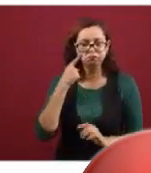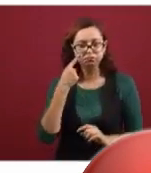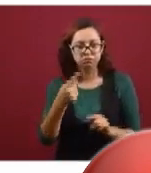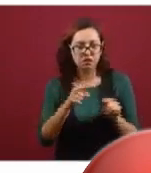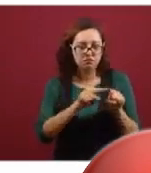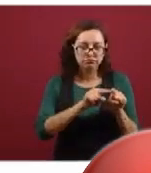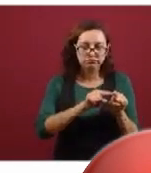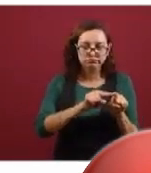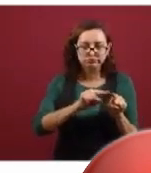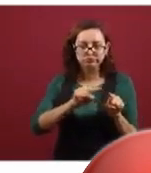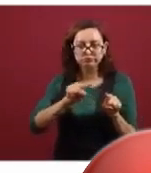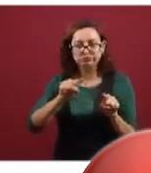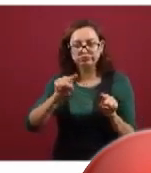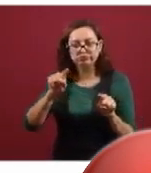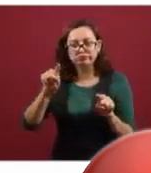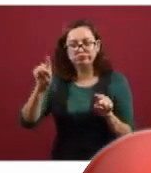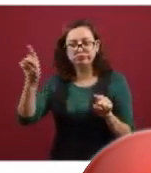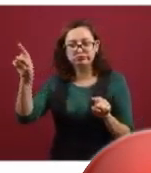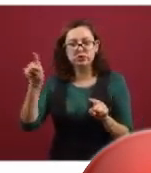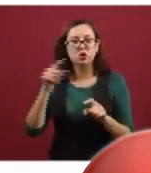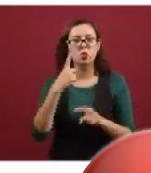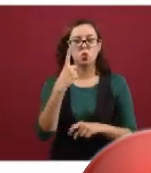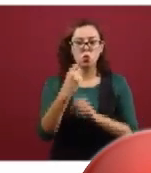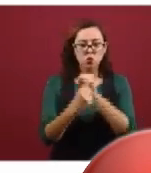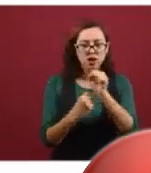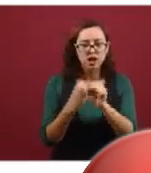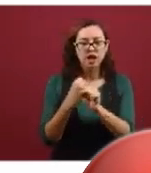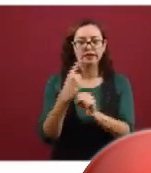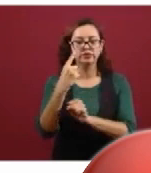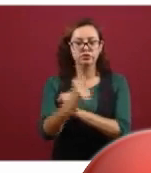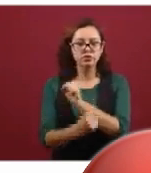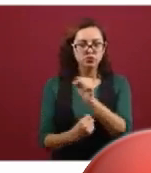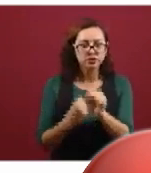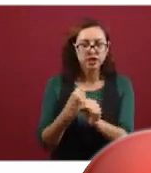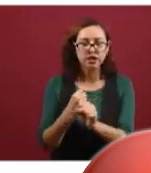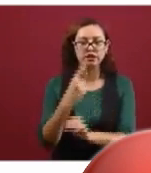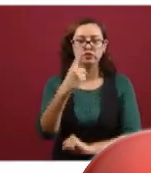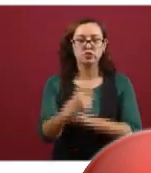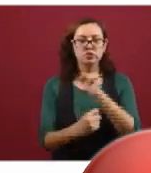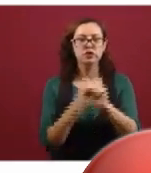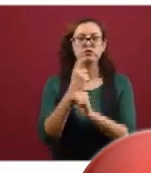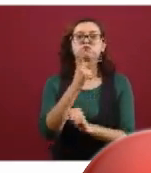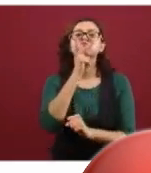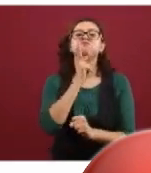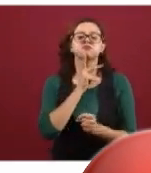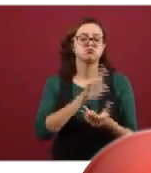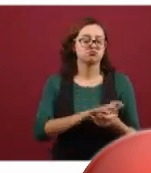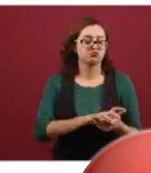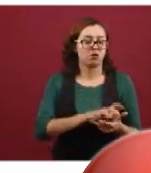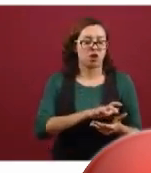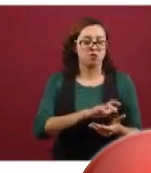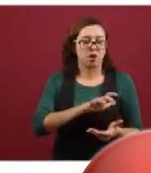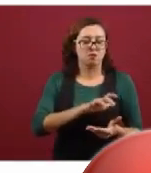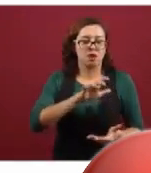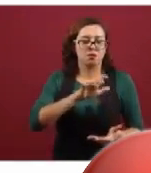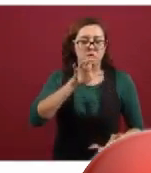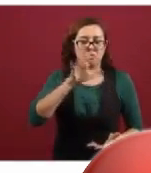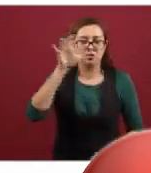con año, conforme aumenta la producción de petróleo, se incrementa el superávit financiero de la empresa.